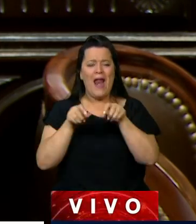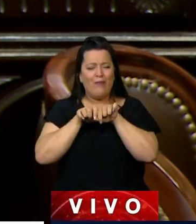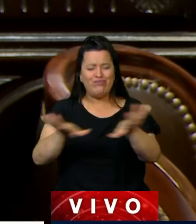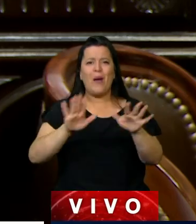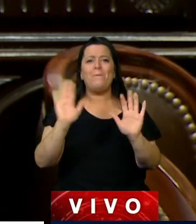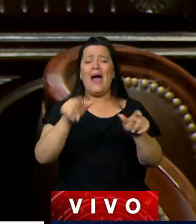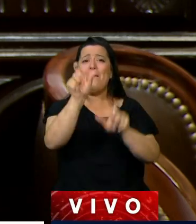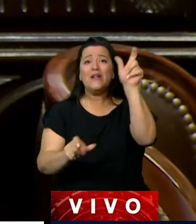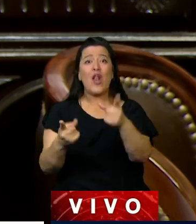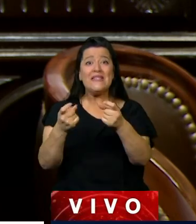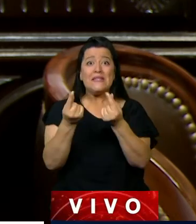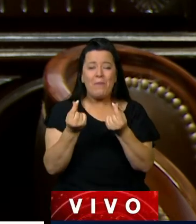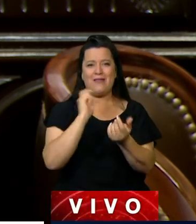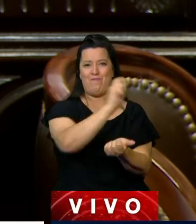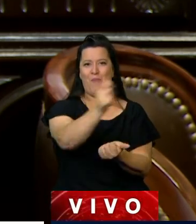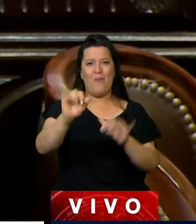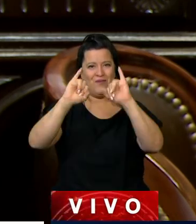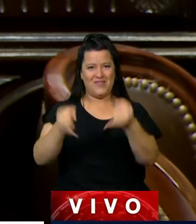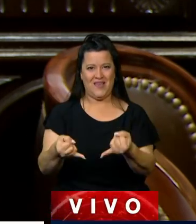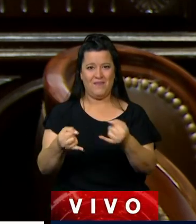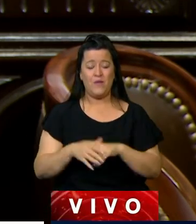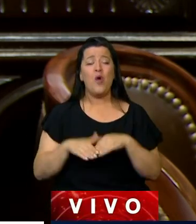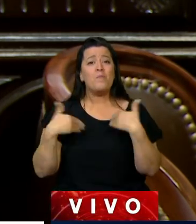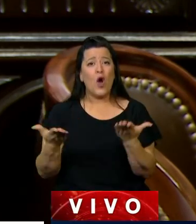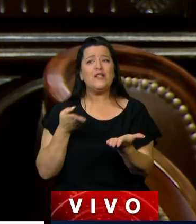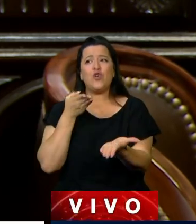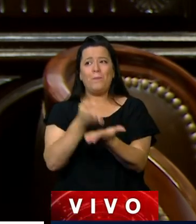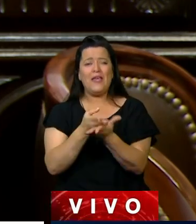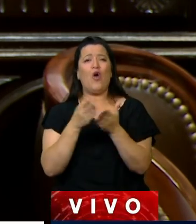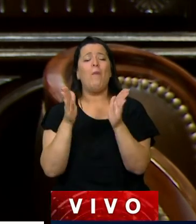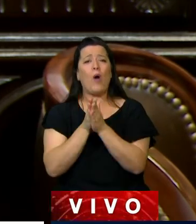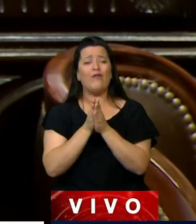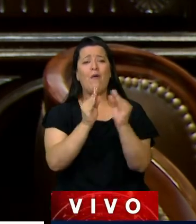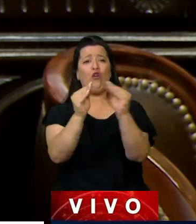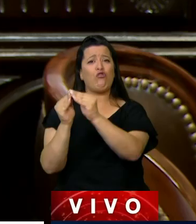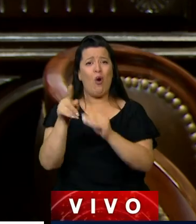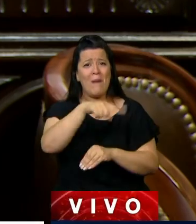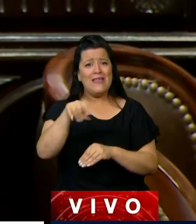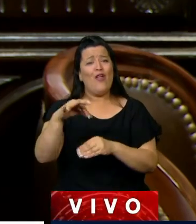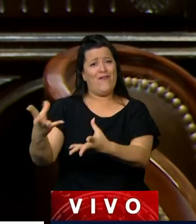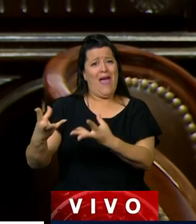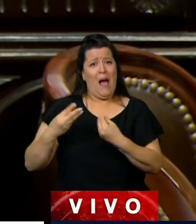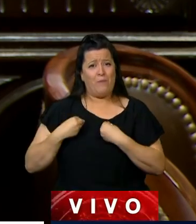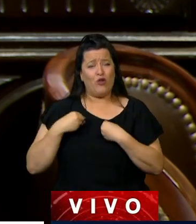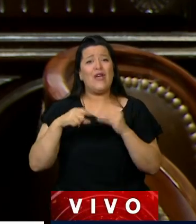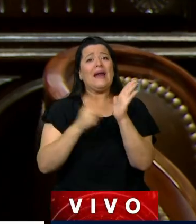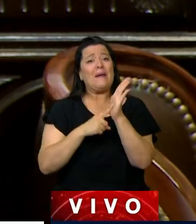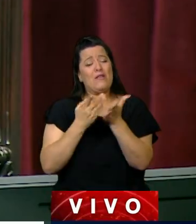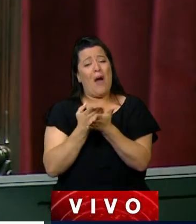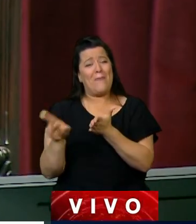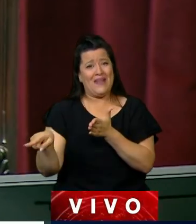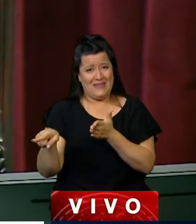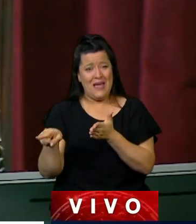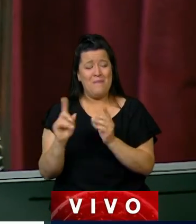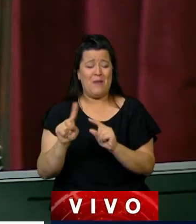a quien lo necesite. Muchas gracias, señor presidente, y por lo tanto pido a mis colegas que acompañen este apartamento,